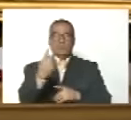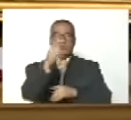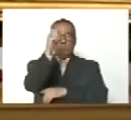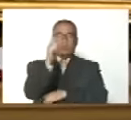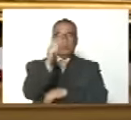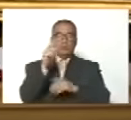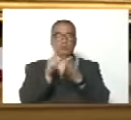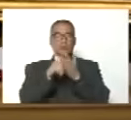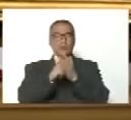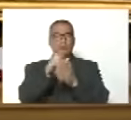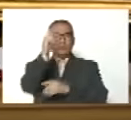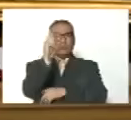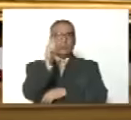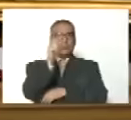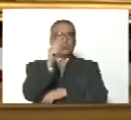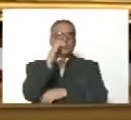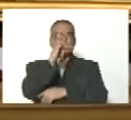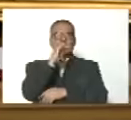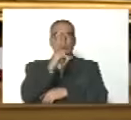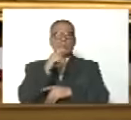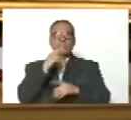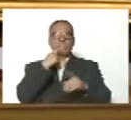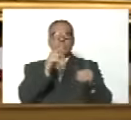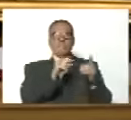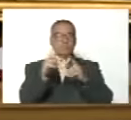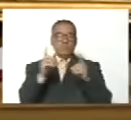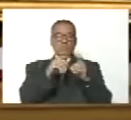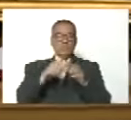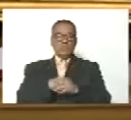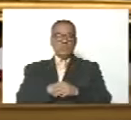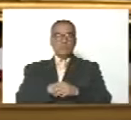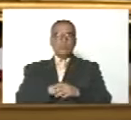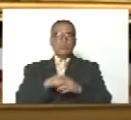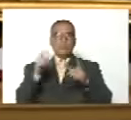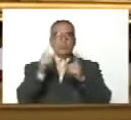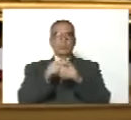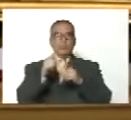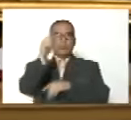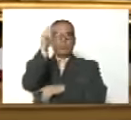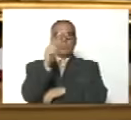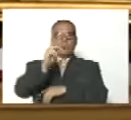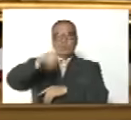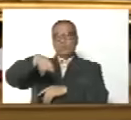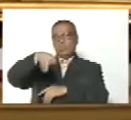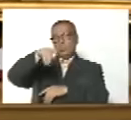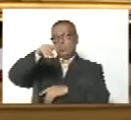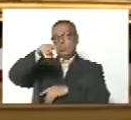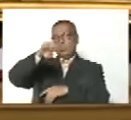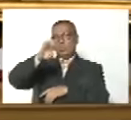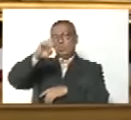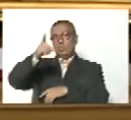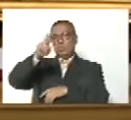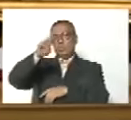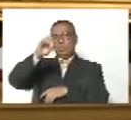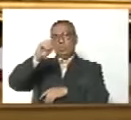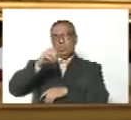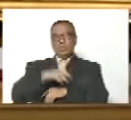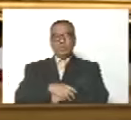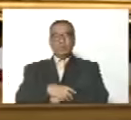puntos de información de las diputadas y los diputados, opiniones, debate. Dejo el derecho de palabra al diputado Pedro Lander.